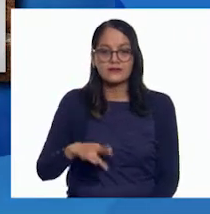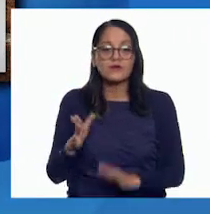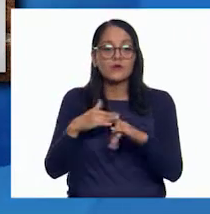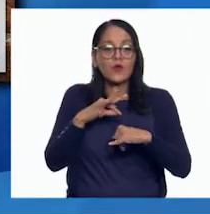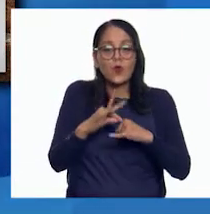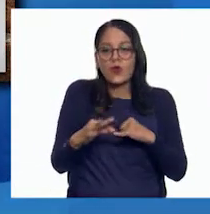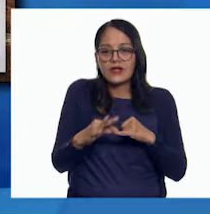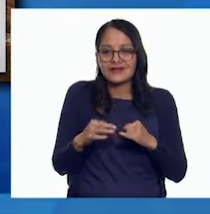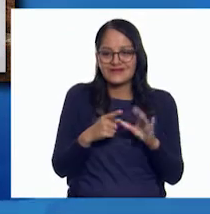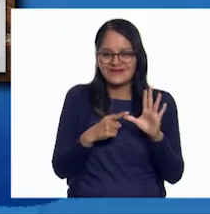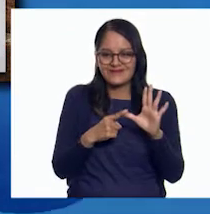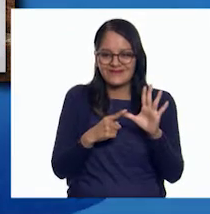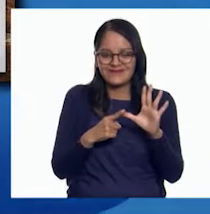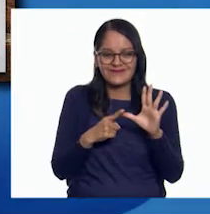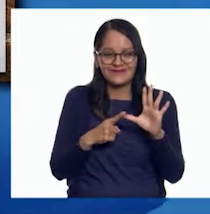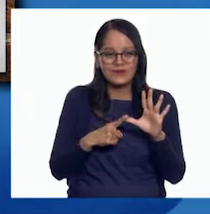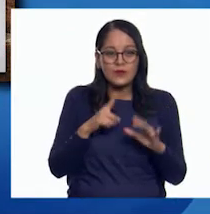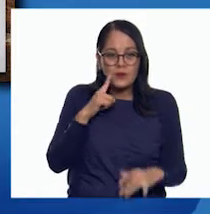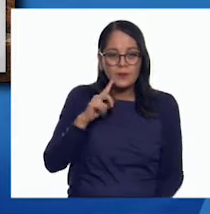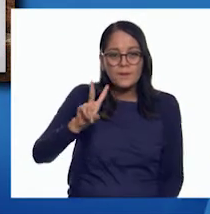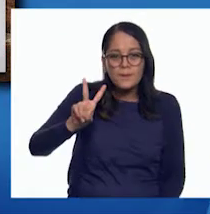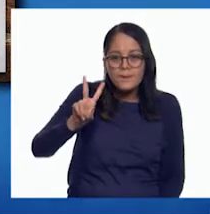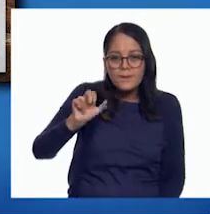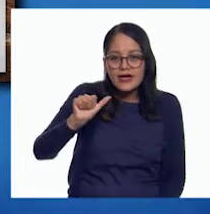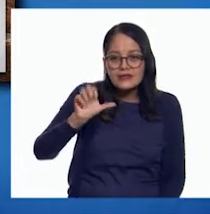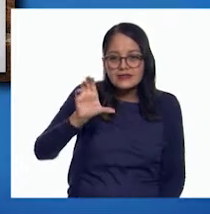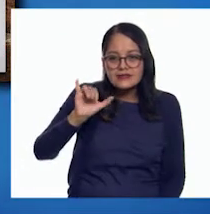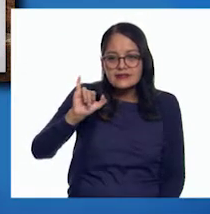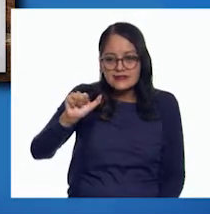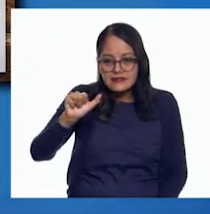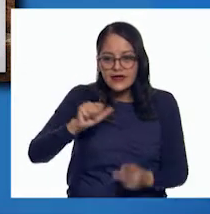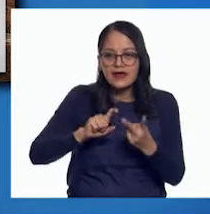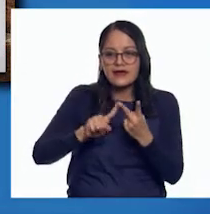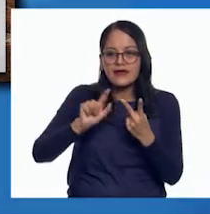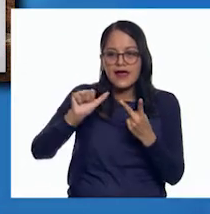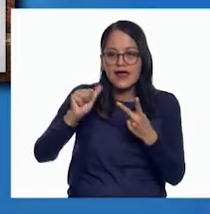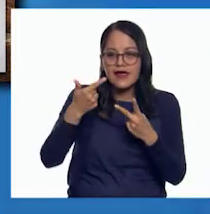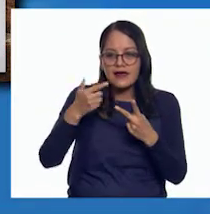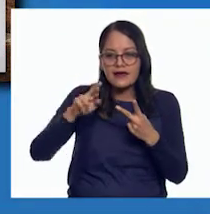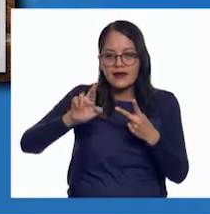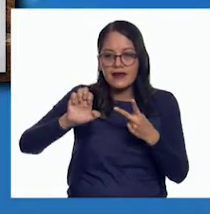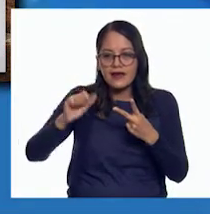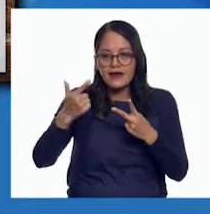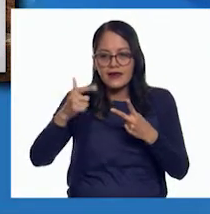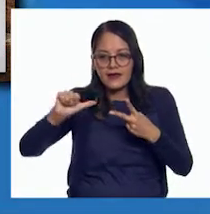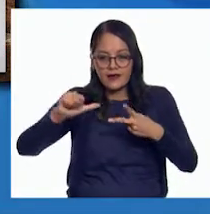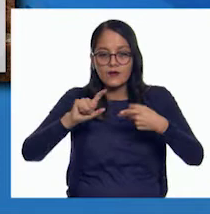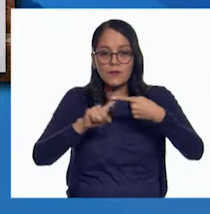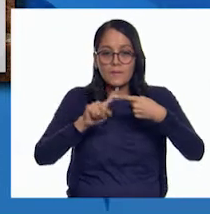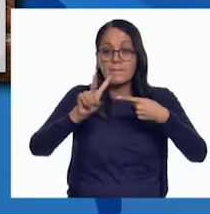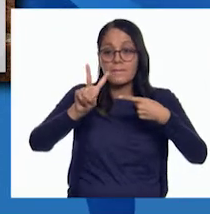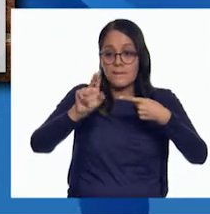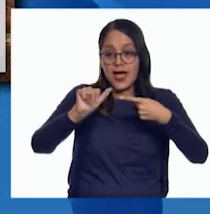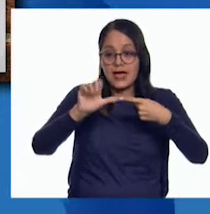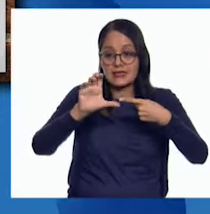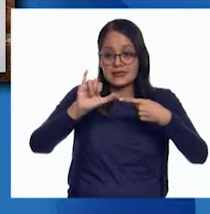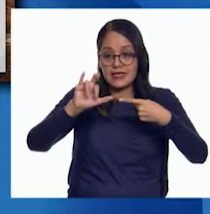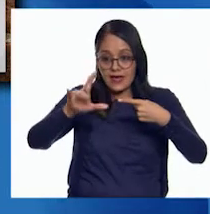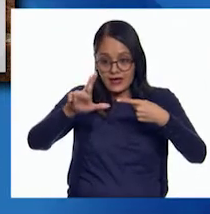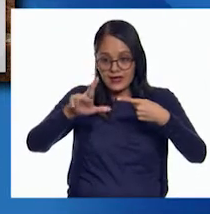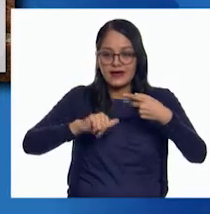se ha repetido. Vacía y agrega. Ah, sería vaciar